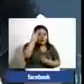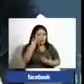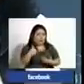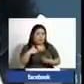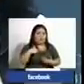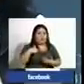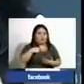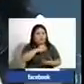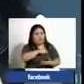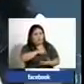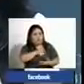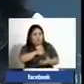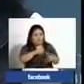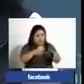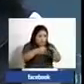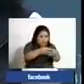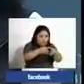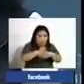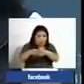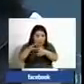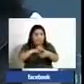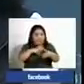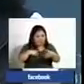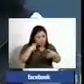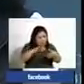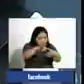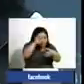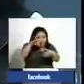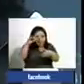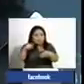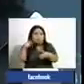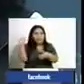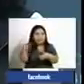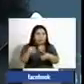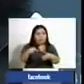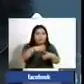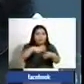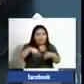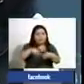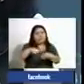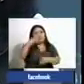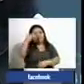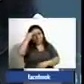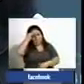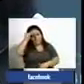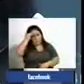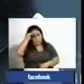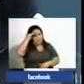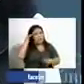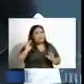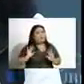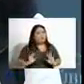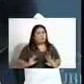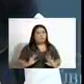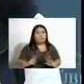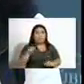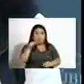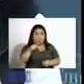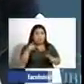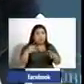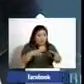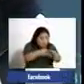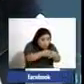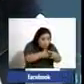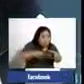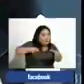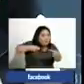porque todas las familias que han sido beneficiadas deben de tener la absoluta seguridad que van a recibir